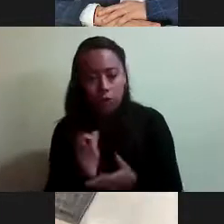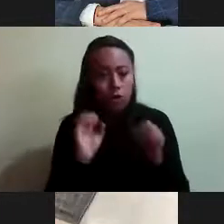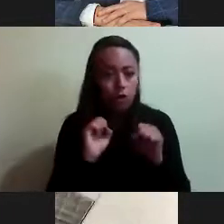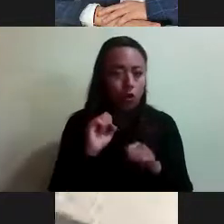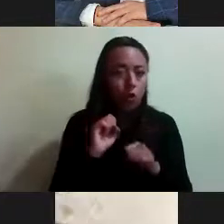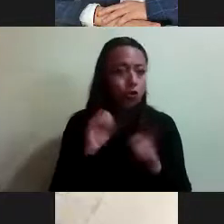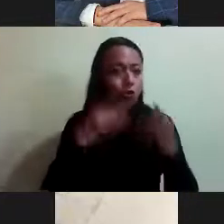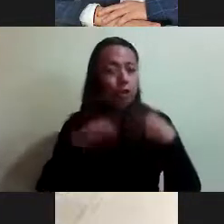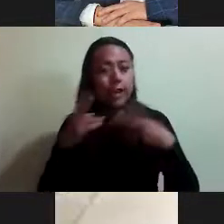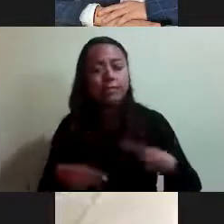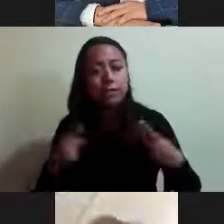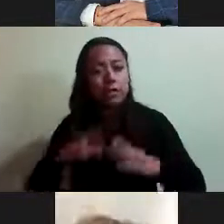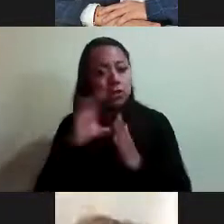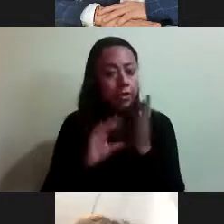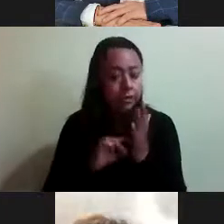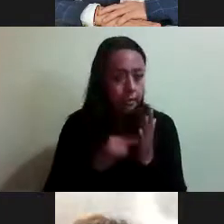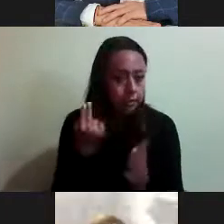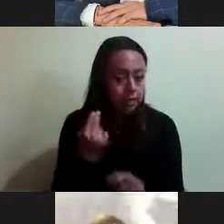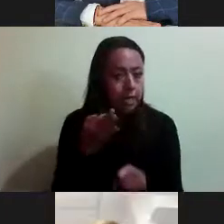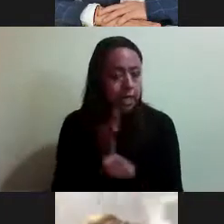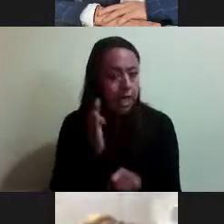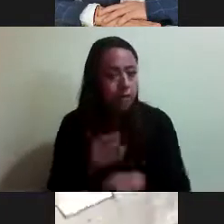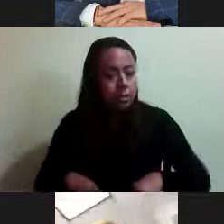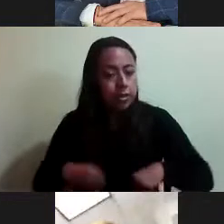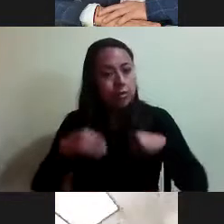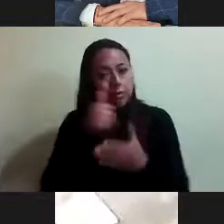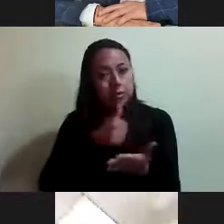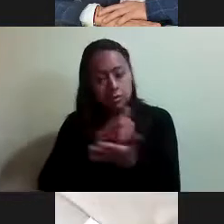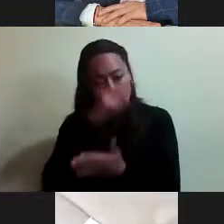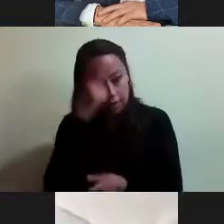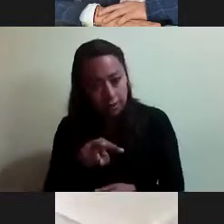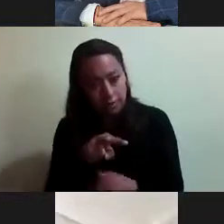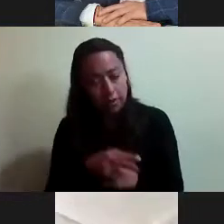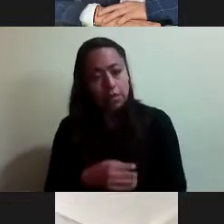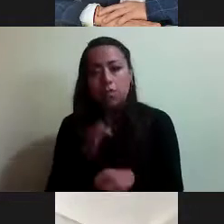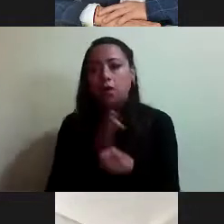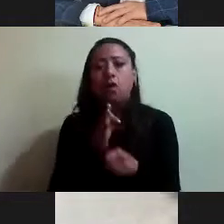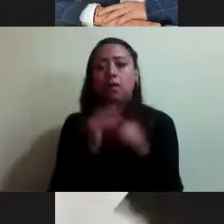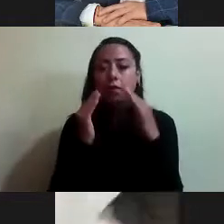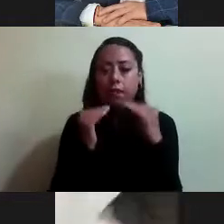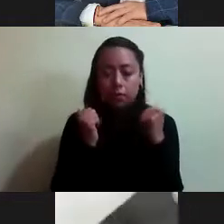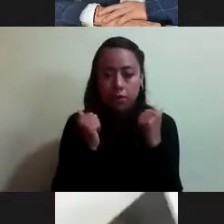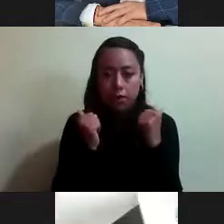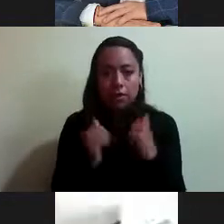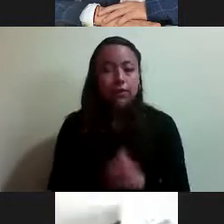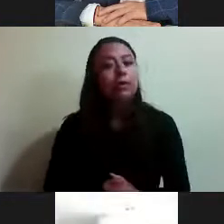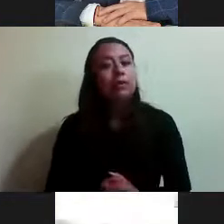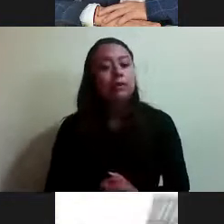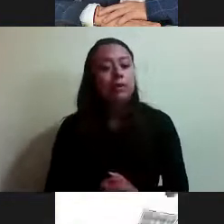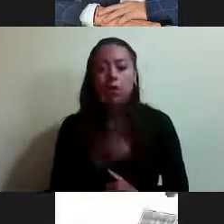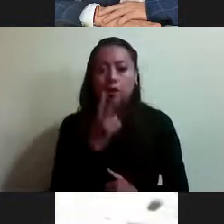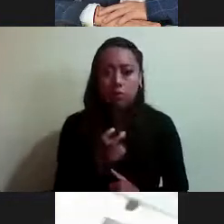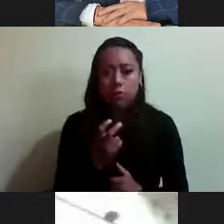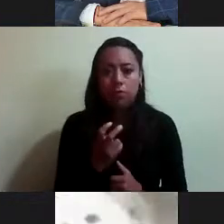contratadas, y creo que eso, en la condición que está viviendo nuestra ciudad, pues no debería de ser, y hay que evitarlo. Y bueno, por eso esta reunión,